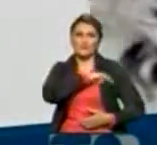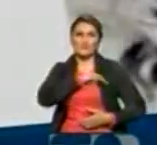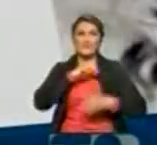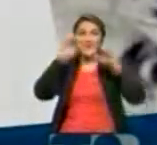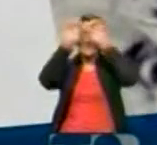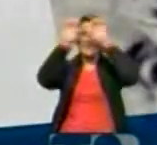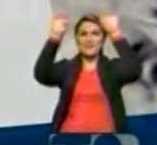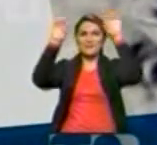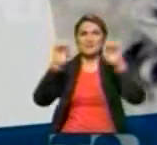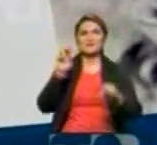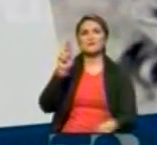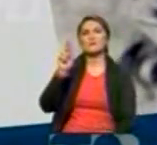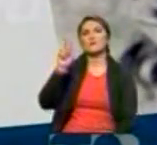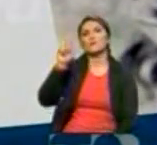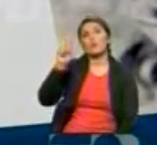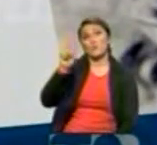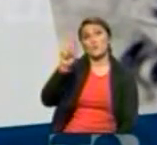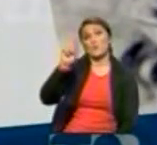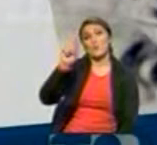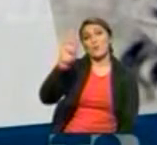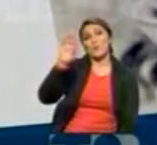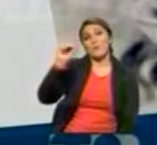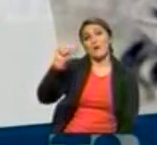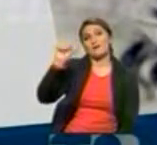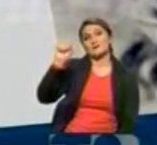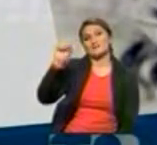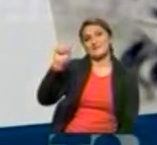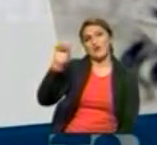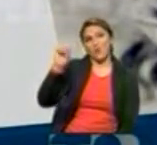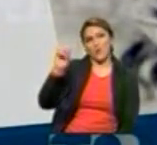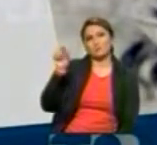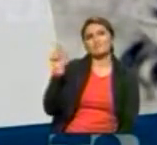Urbaseo, que fijó su propuesta en